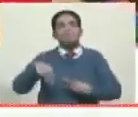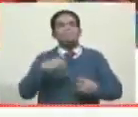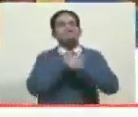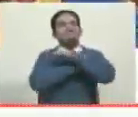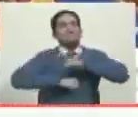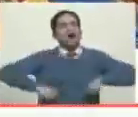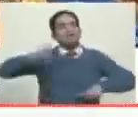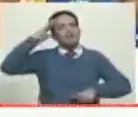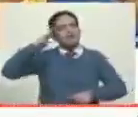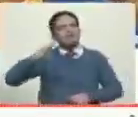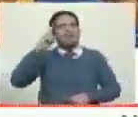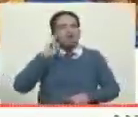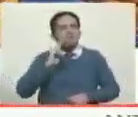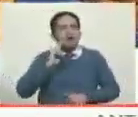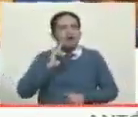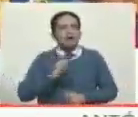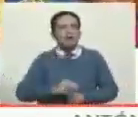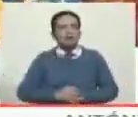bolivariana